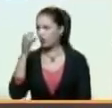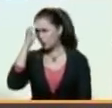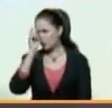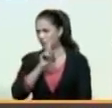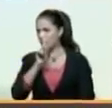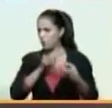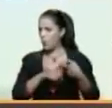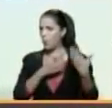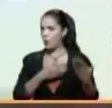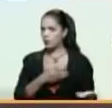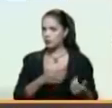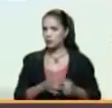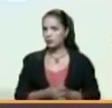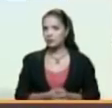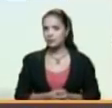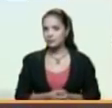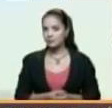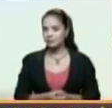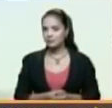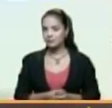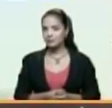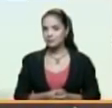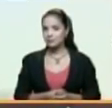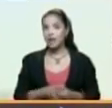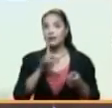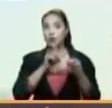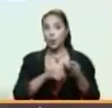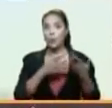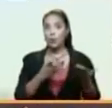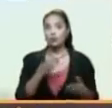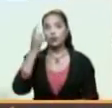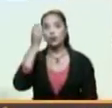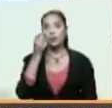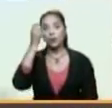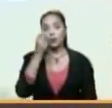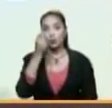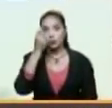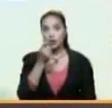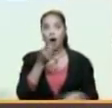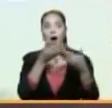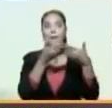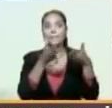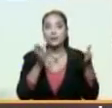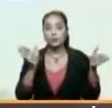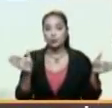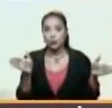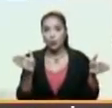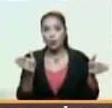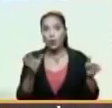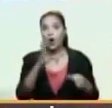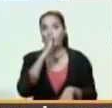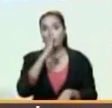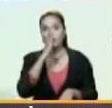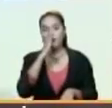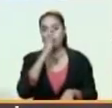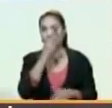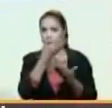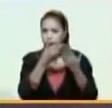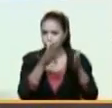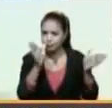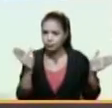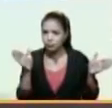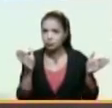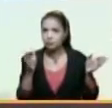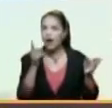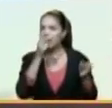cónyuge, que su esposo diputado, aperturó estas cuentas en